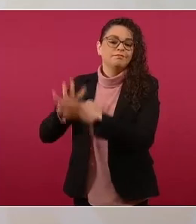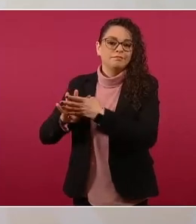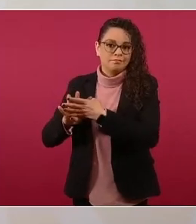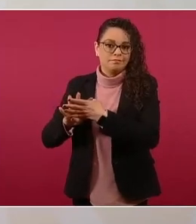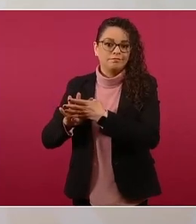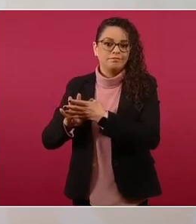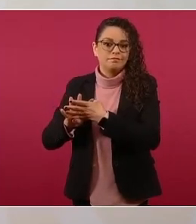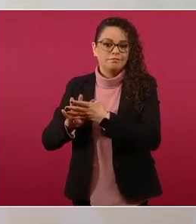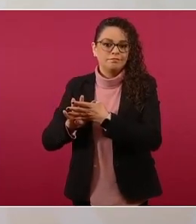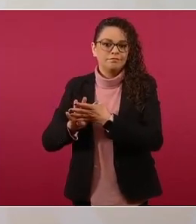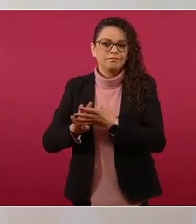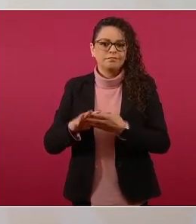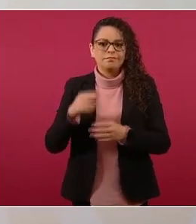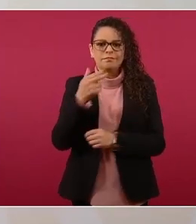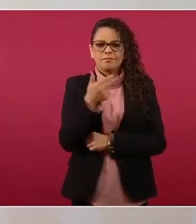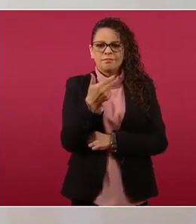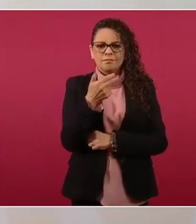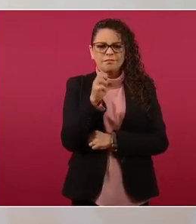Hernández.